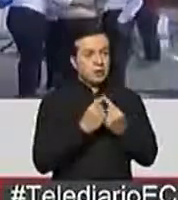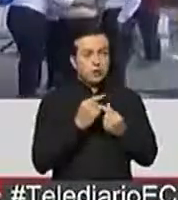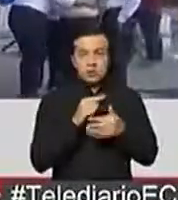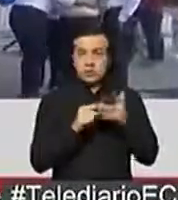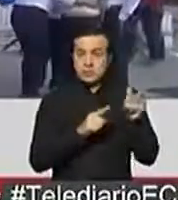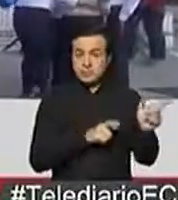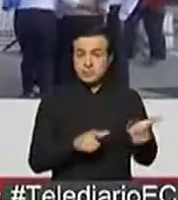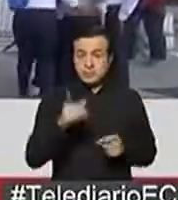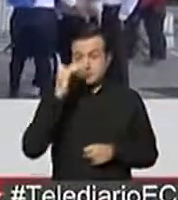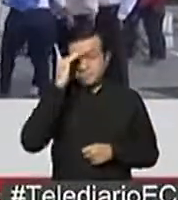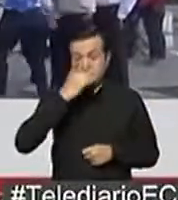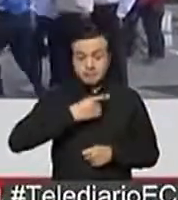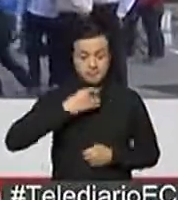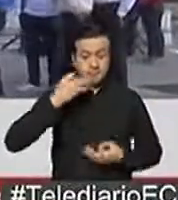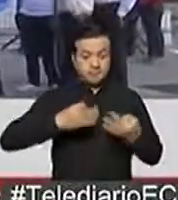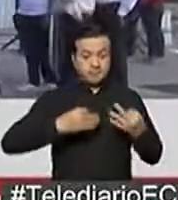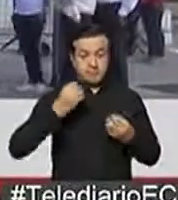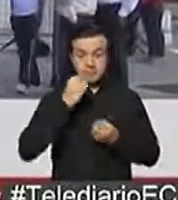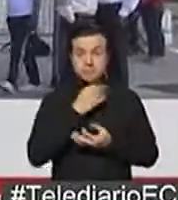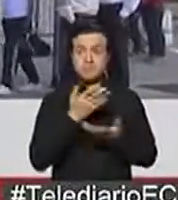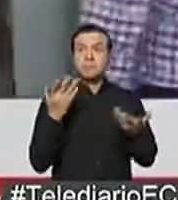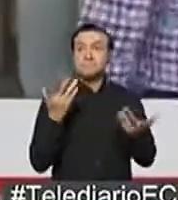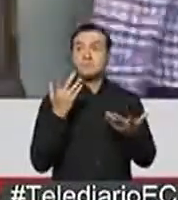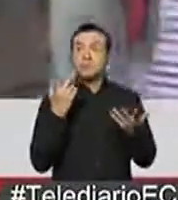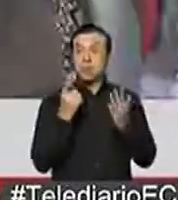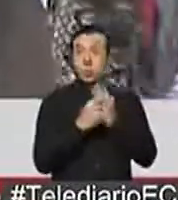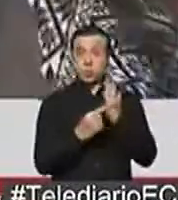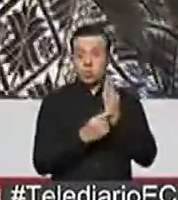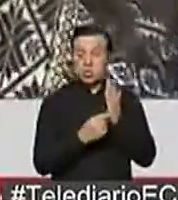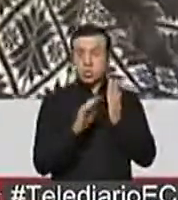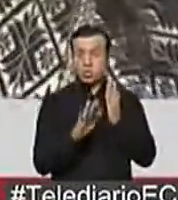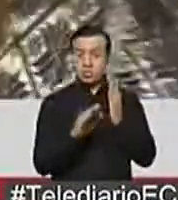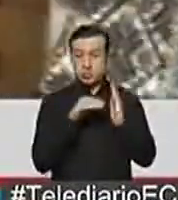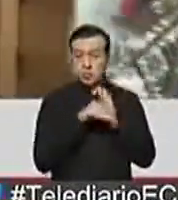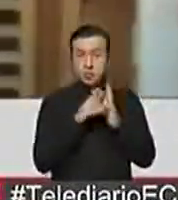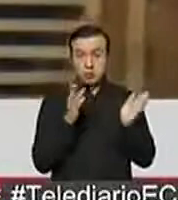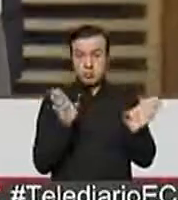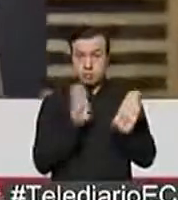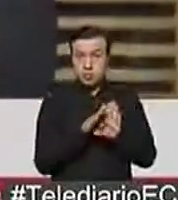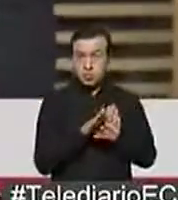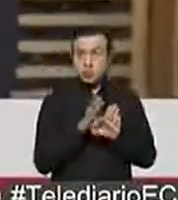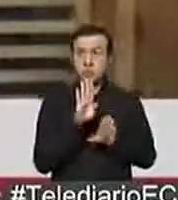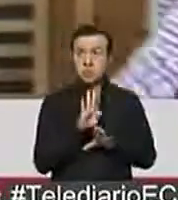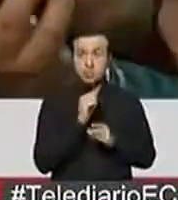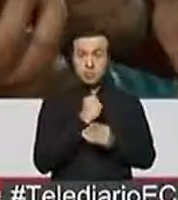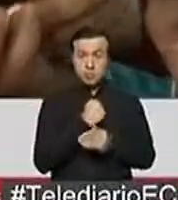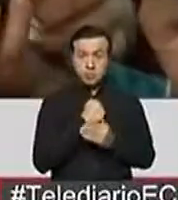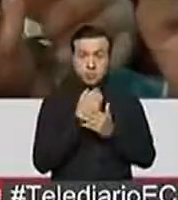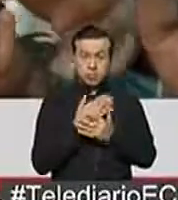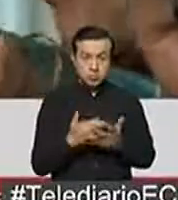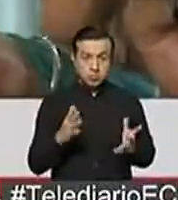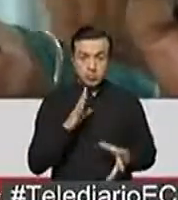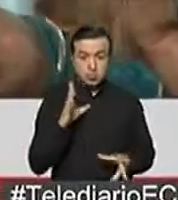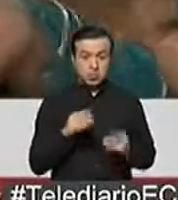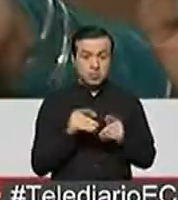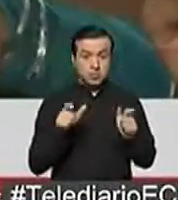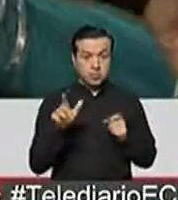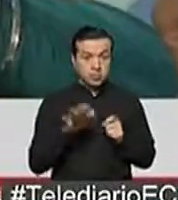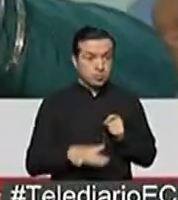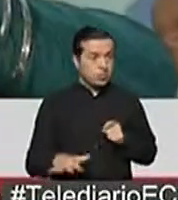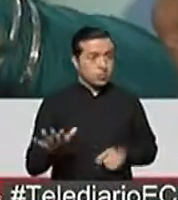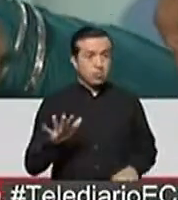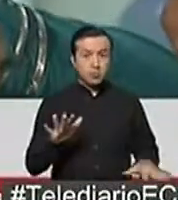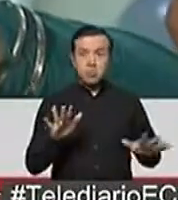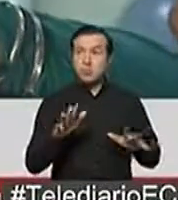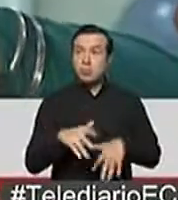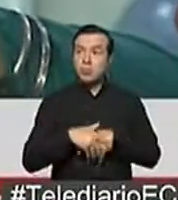La decisión judicial además determina el bloqueo de cuentas bancarias y la prohibición de enajenar bienes. Todos los procesados intervinieron